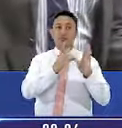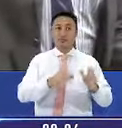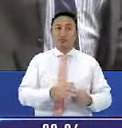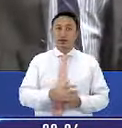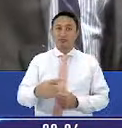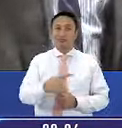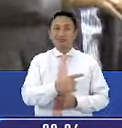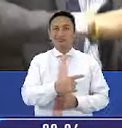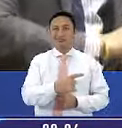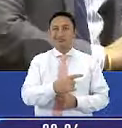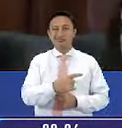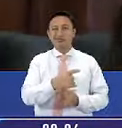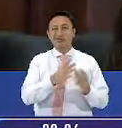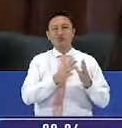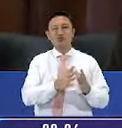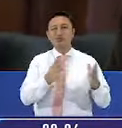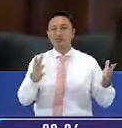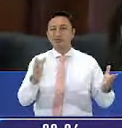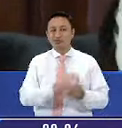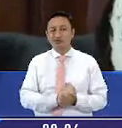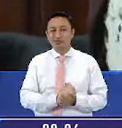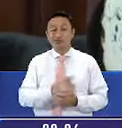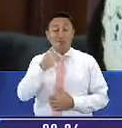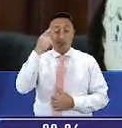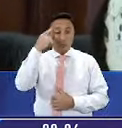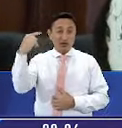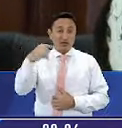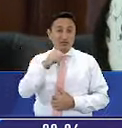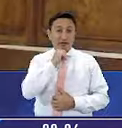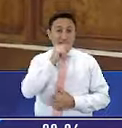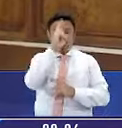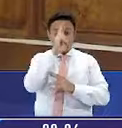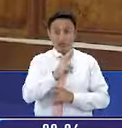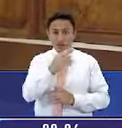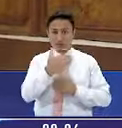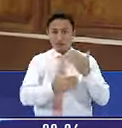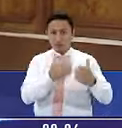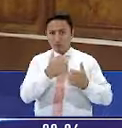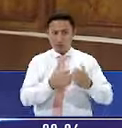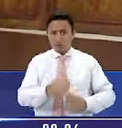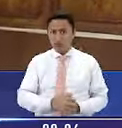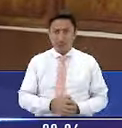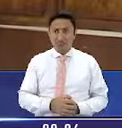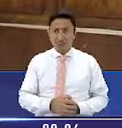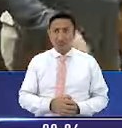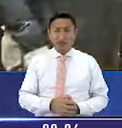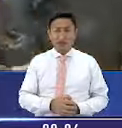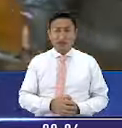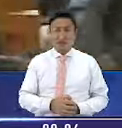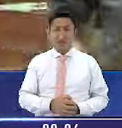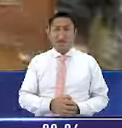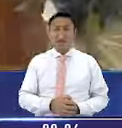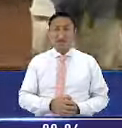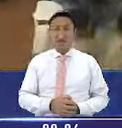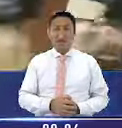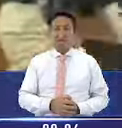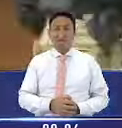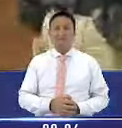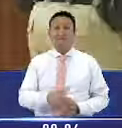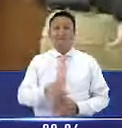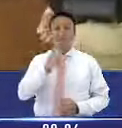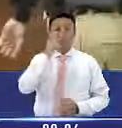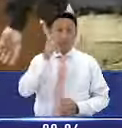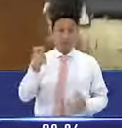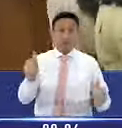estarían sobredimensionadas, pues creen que no se cometieron irregularidades durante la comparecencia de Salazar en